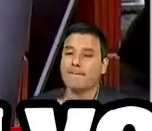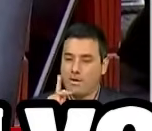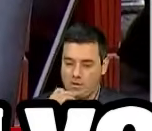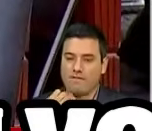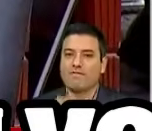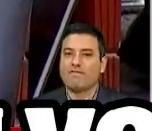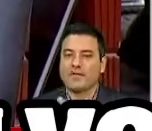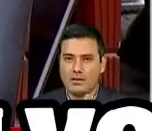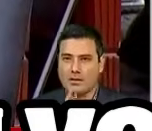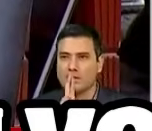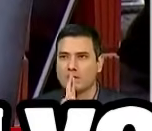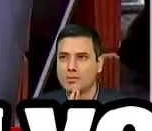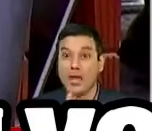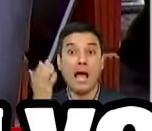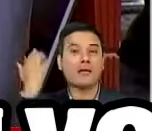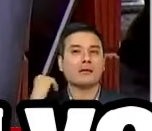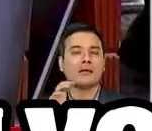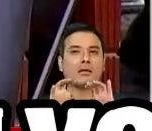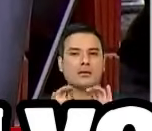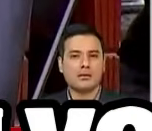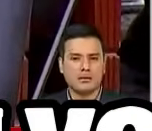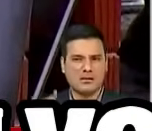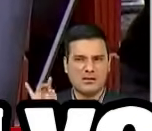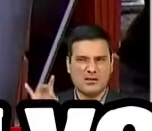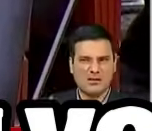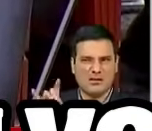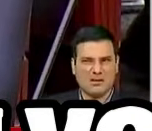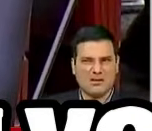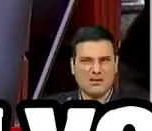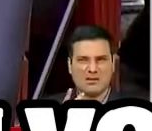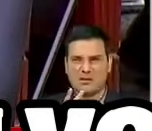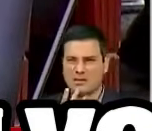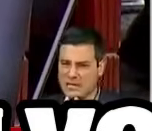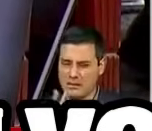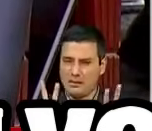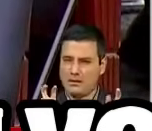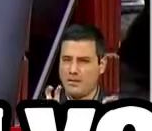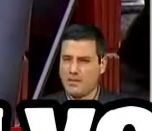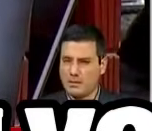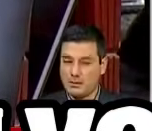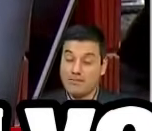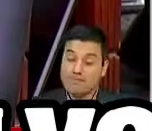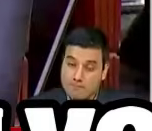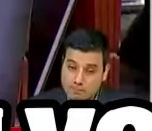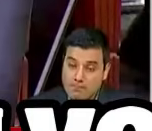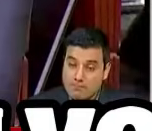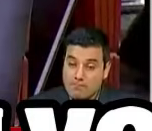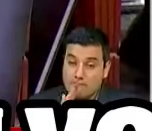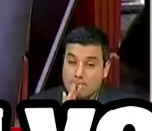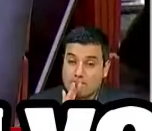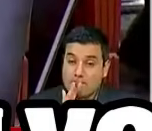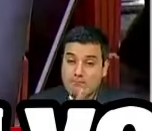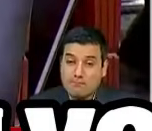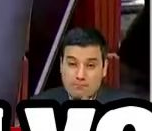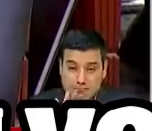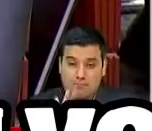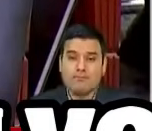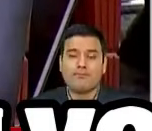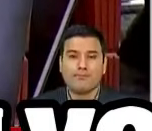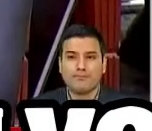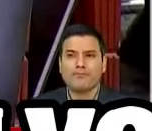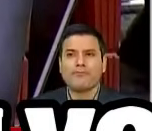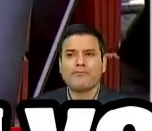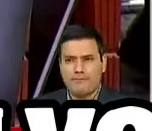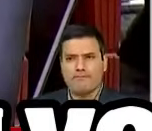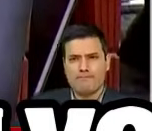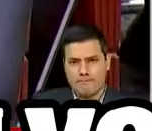que fueron tres oficios incluso que se mandaron sobre tres distintas temáticas, así que en el marco del análisis que se tenga que hacer y la respuesta que